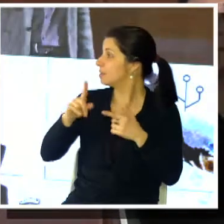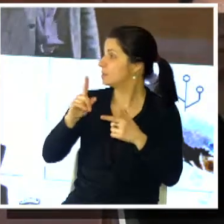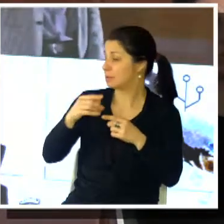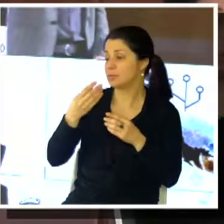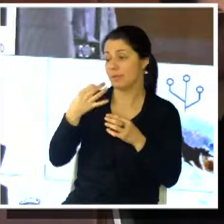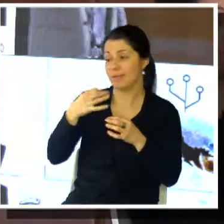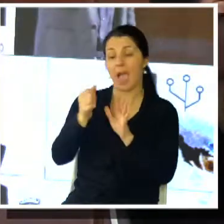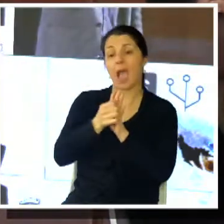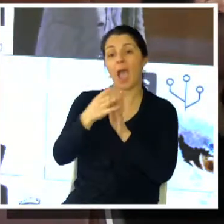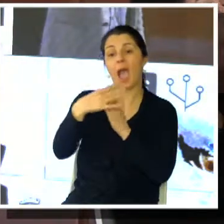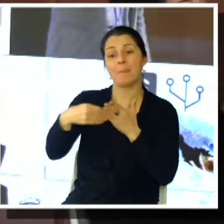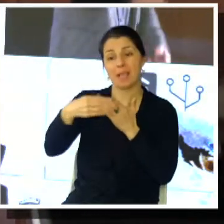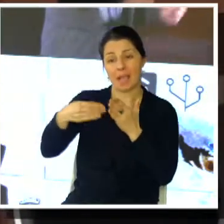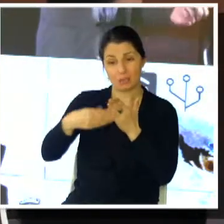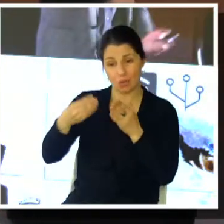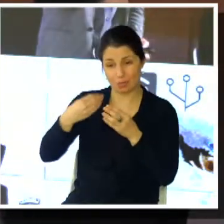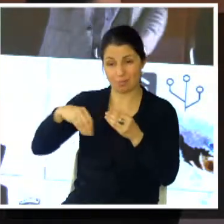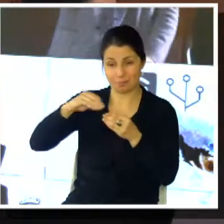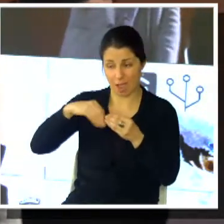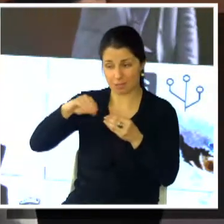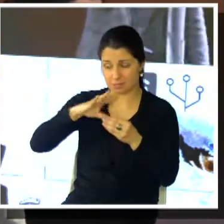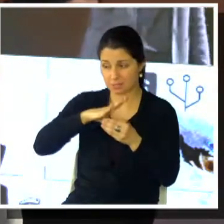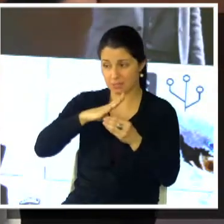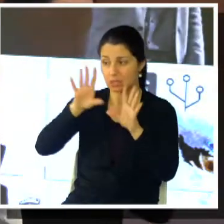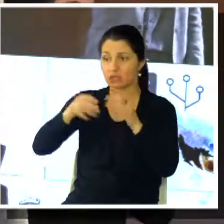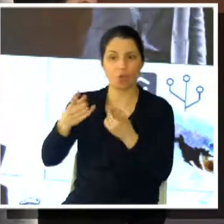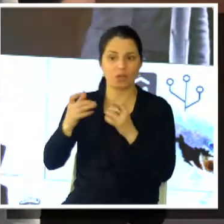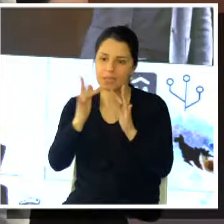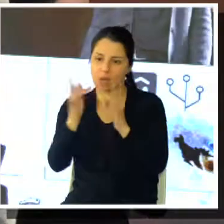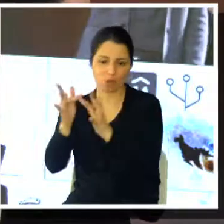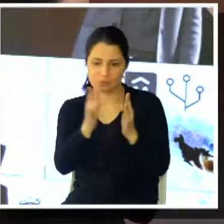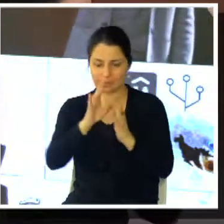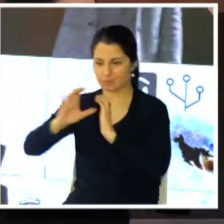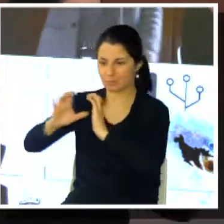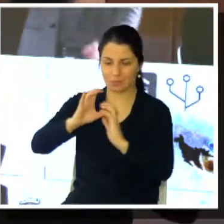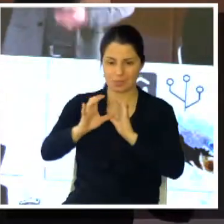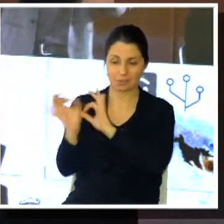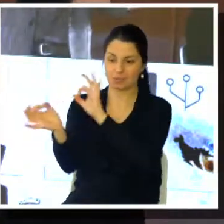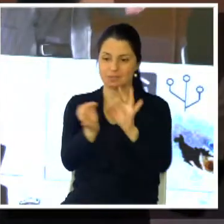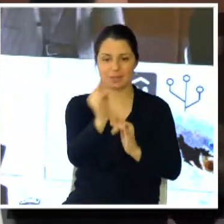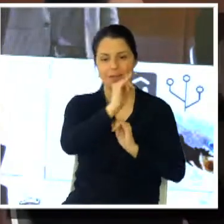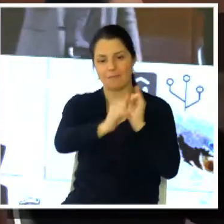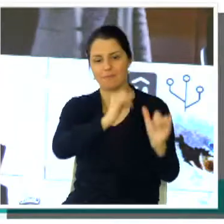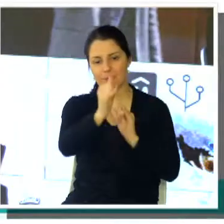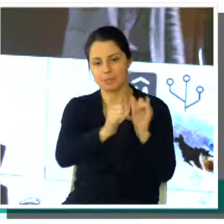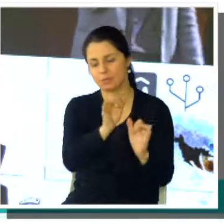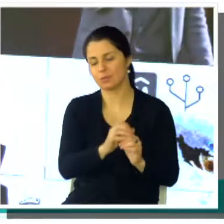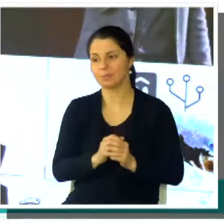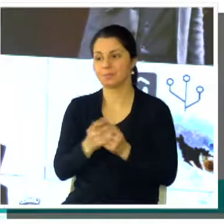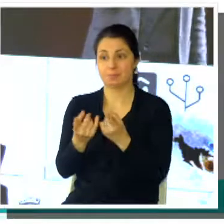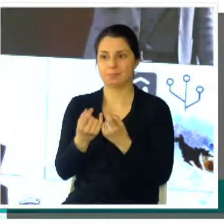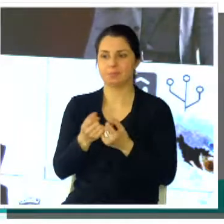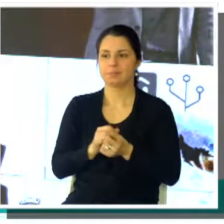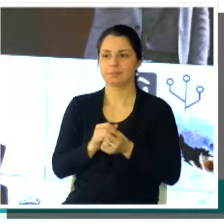más. Todo eso necesita comunicarse, necesita llegar esa información